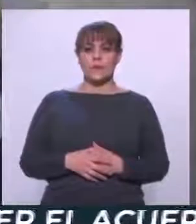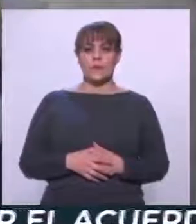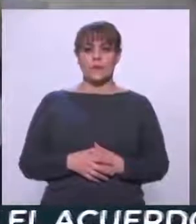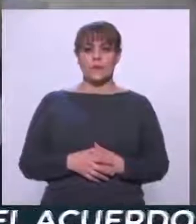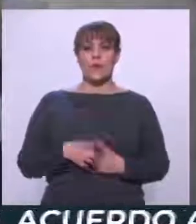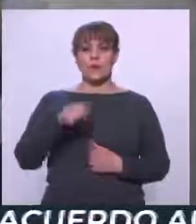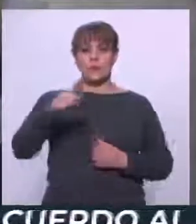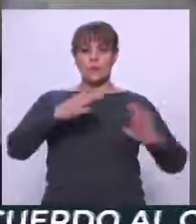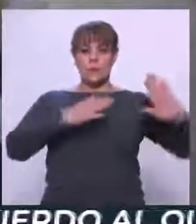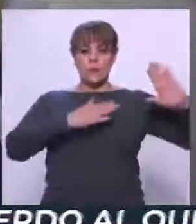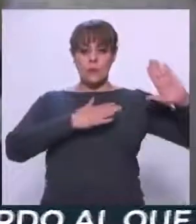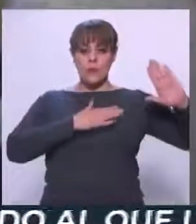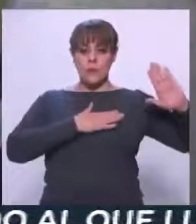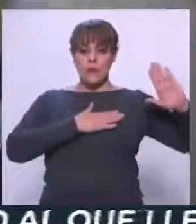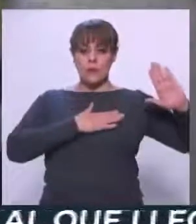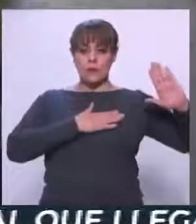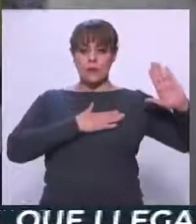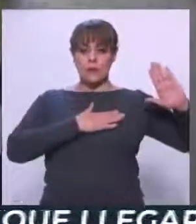¿Protestan ustedes?